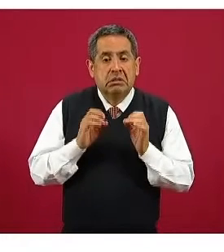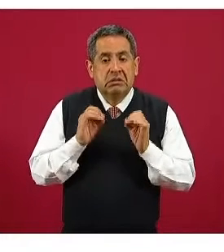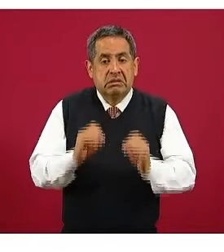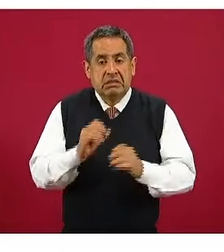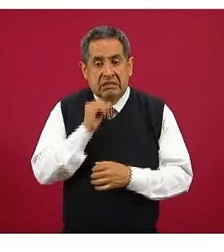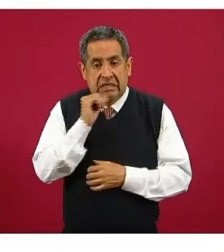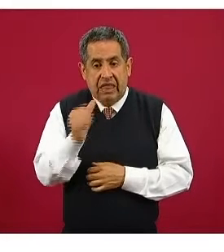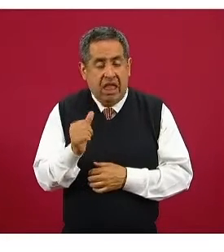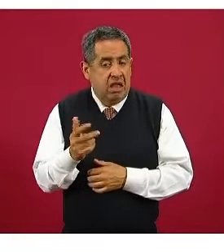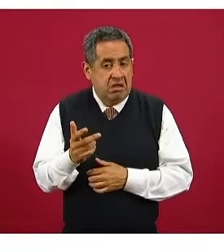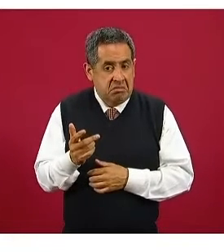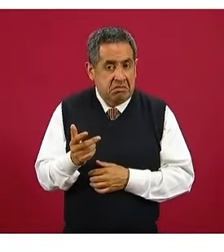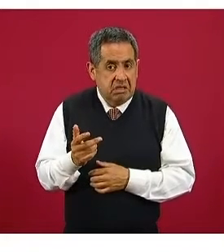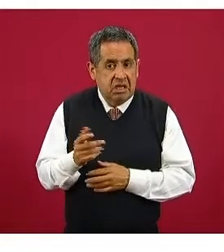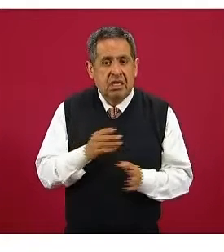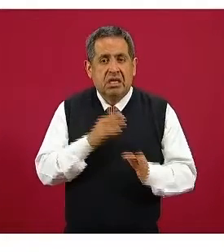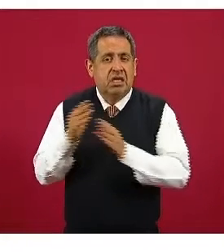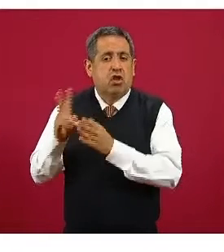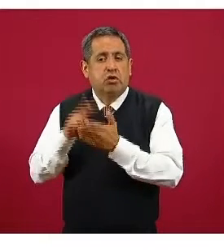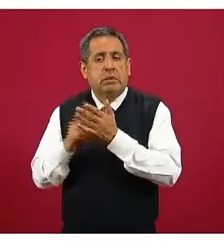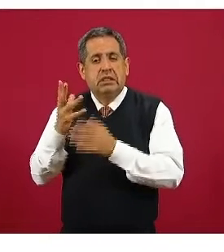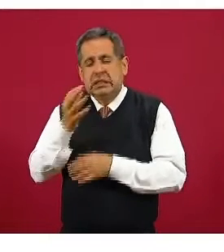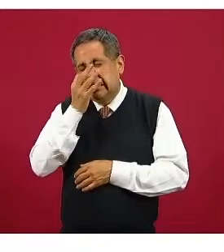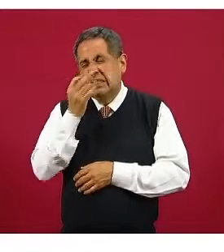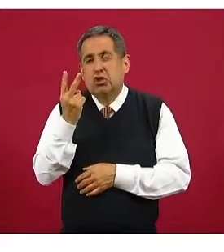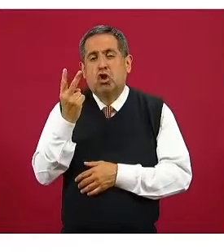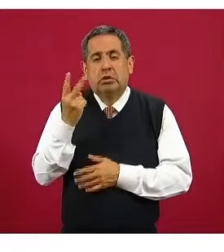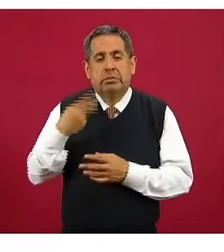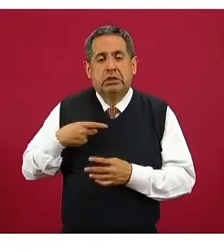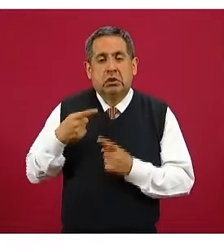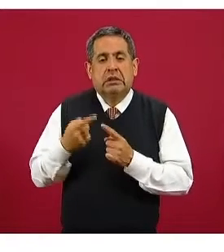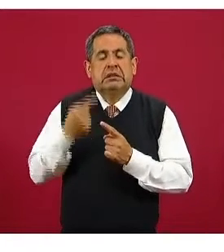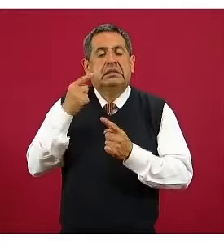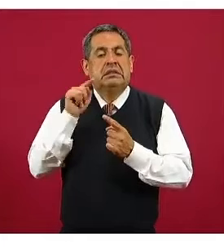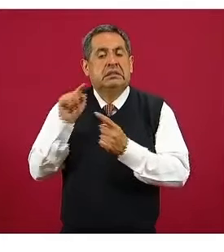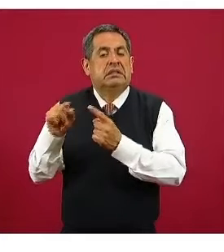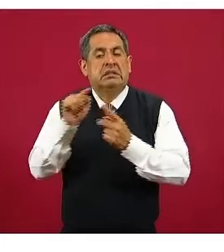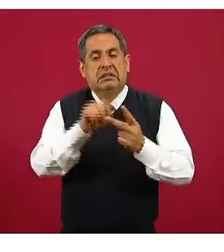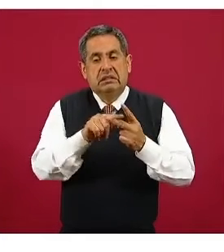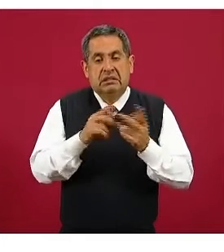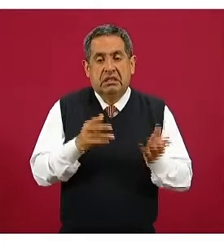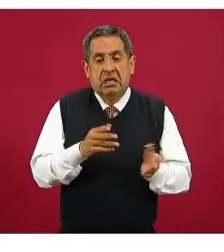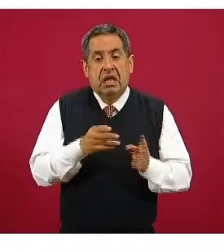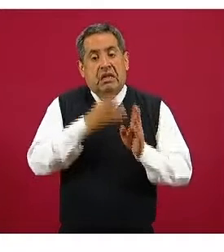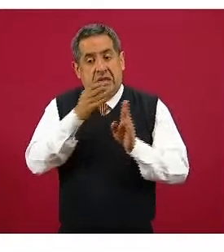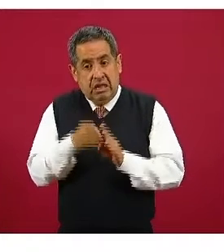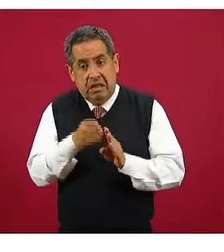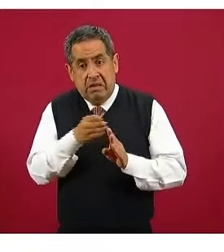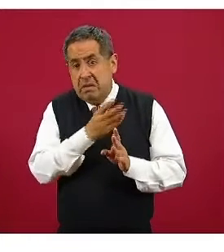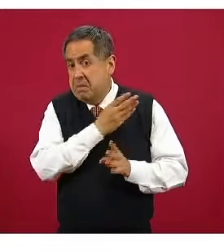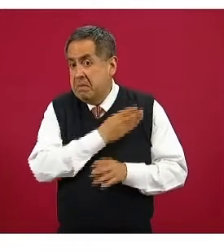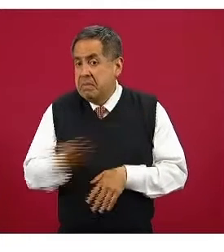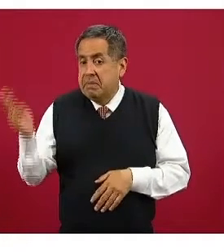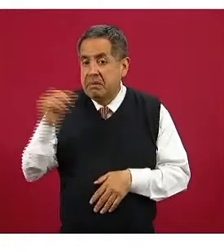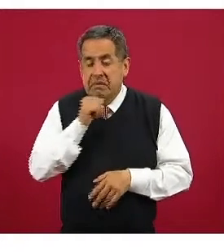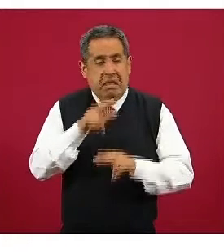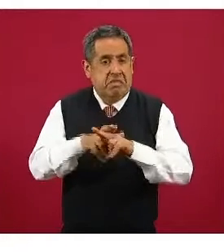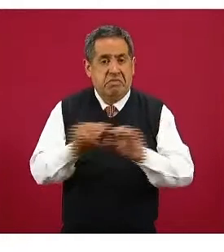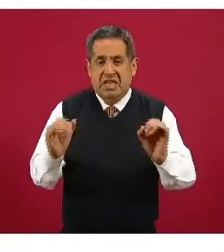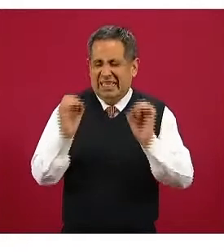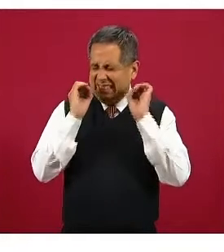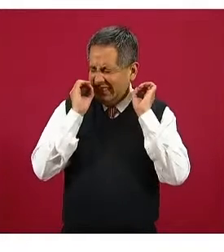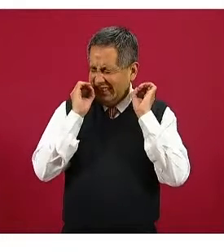no tuvimos casos, los últimos 2 casos que mencioné del 2005 y de aquí a la fecha no hemos tenido un solo